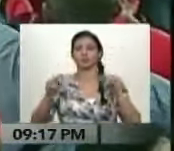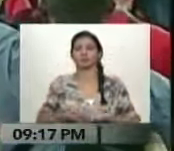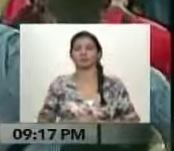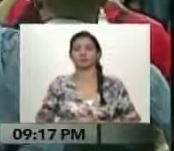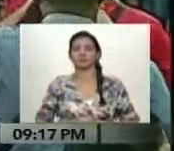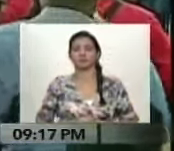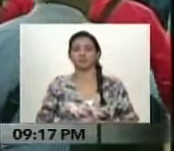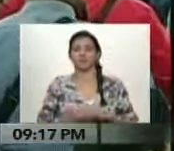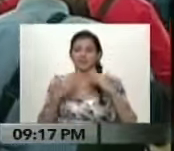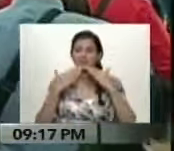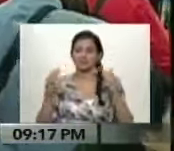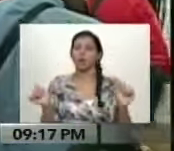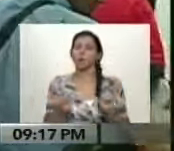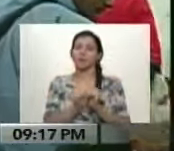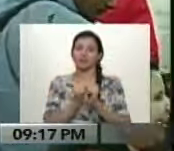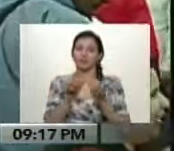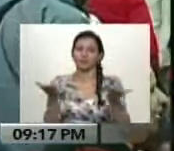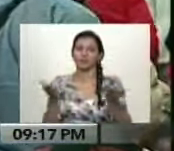Bueno, gracias, camarada.